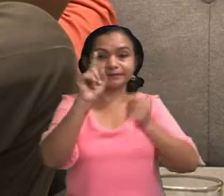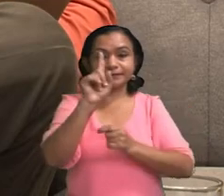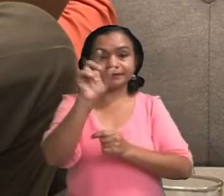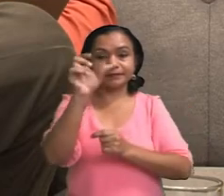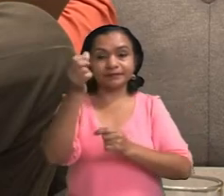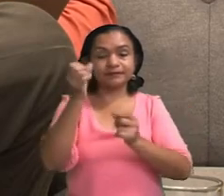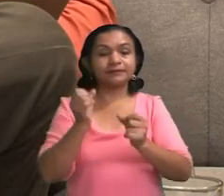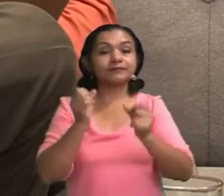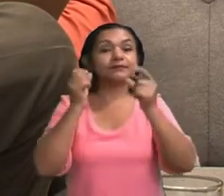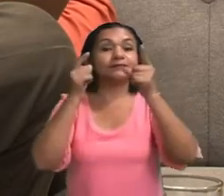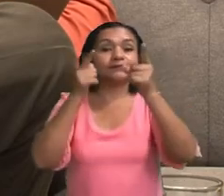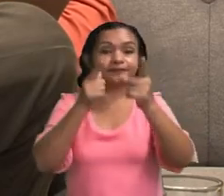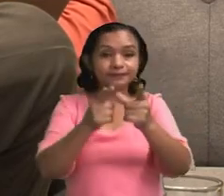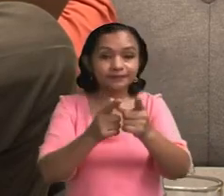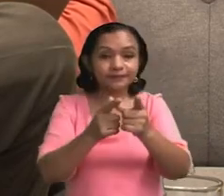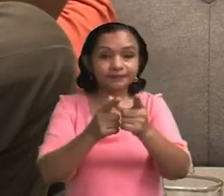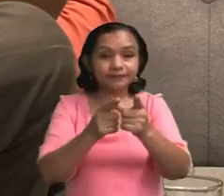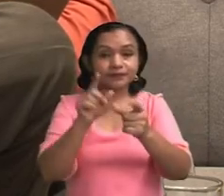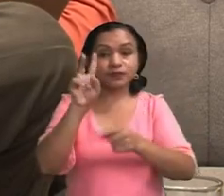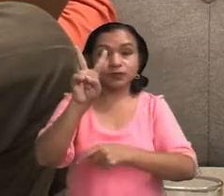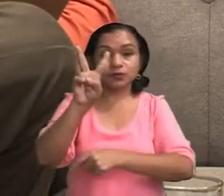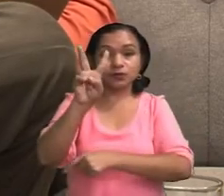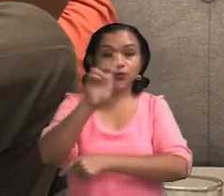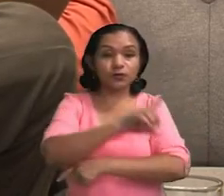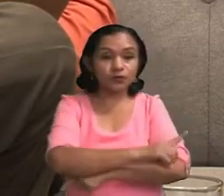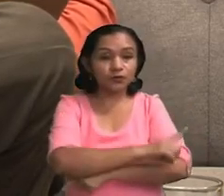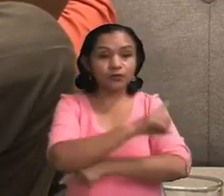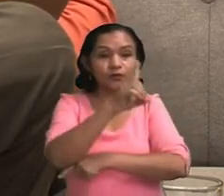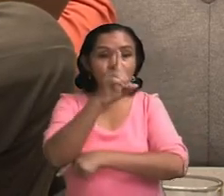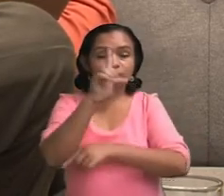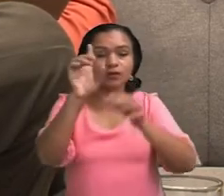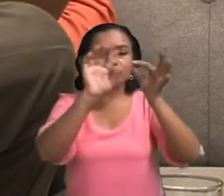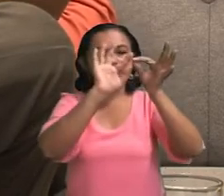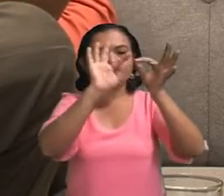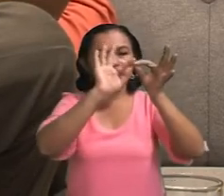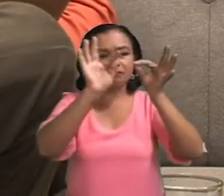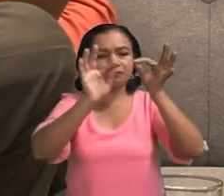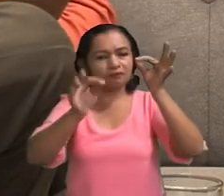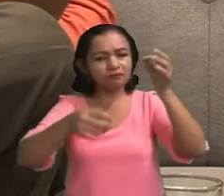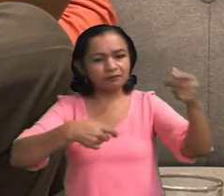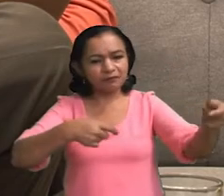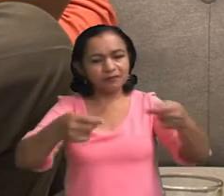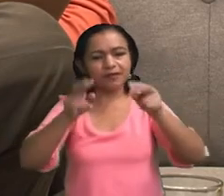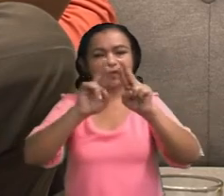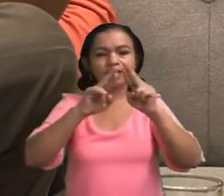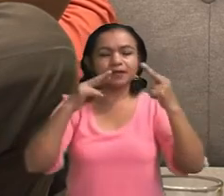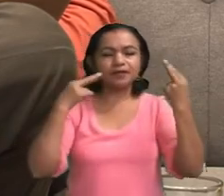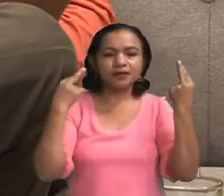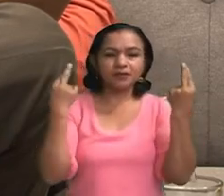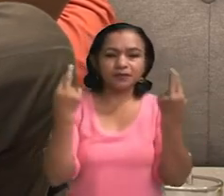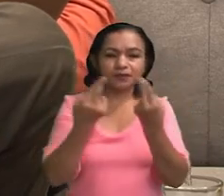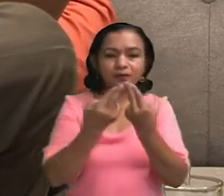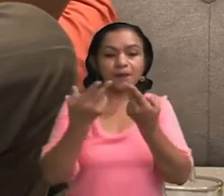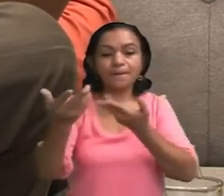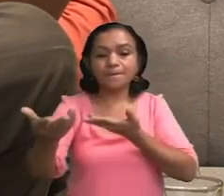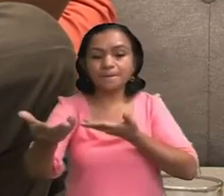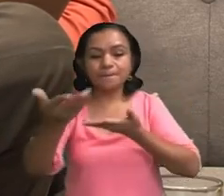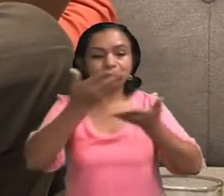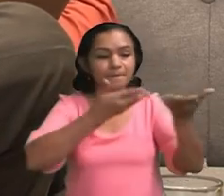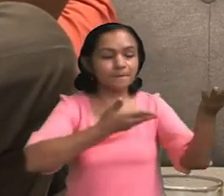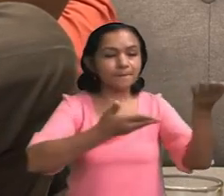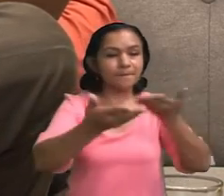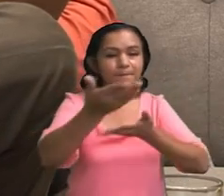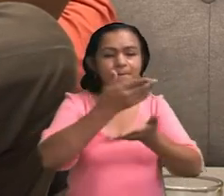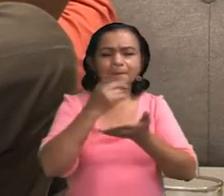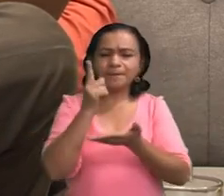octubre estos dos días con una feria y una reunión, digamos un compartir de todos